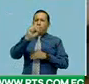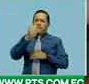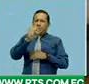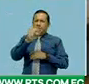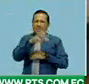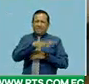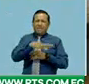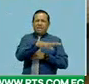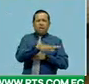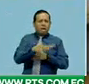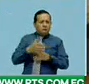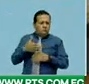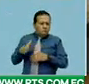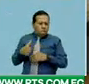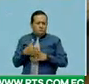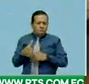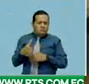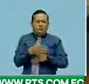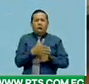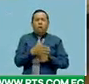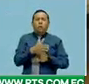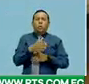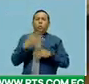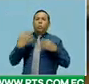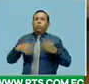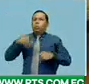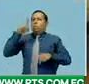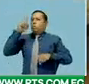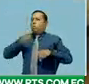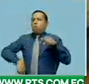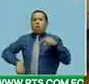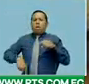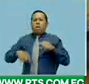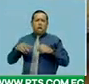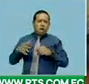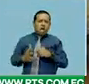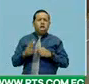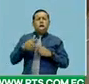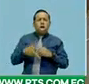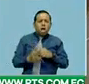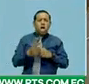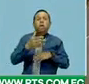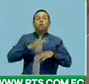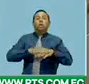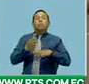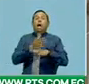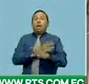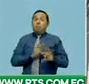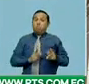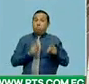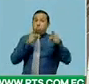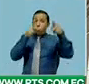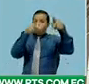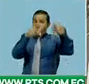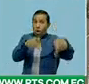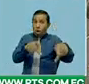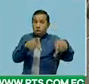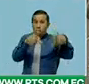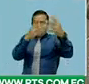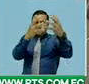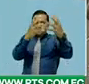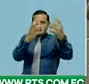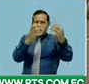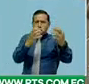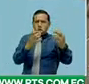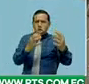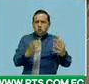aledañas. Todo es consecuencia de la caída del puente que conecta esa localidad. Con la emergencia se destinarán recursos y además optar